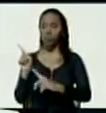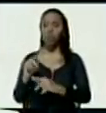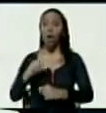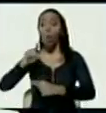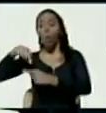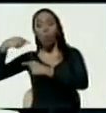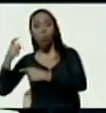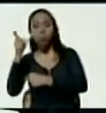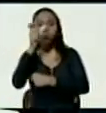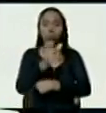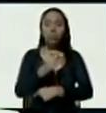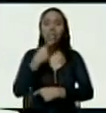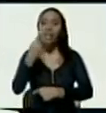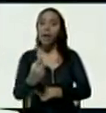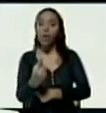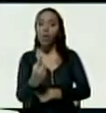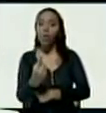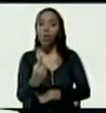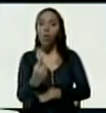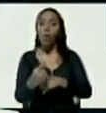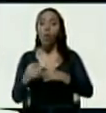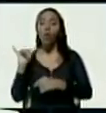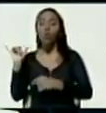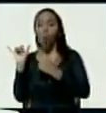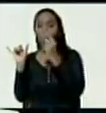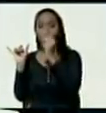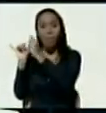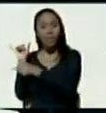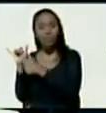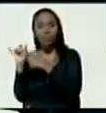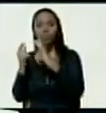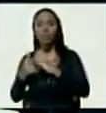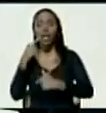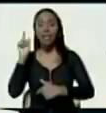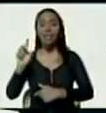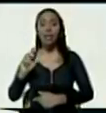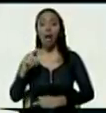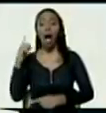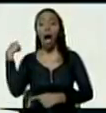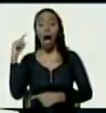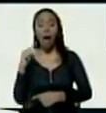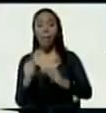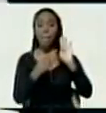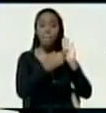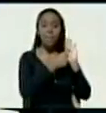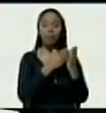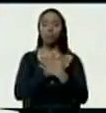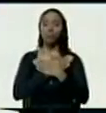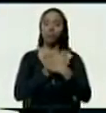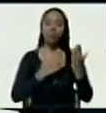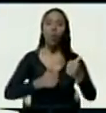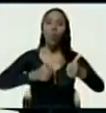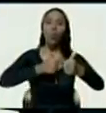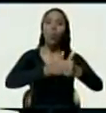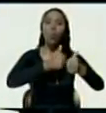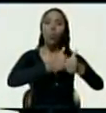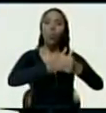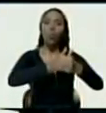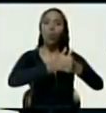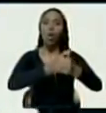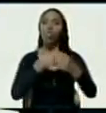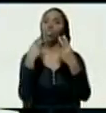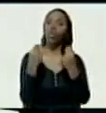persona dijeron que Giuliani dijo a los fiscales que Betancourt había brindado asistencia, plata,